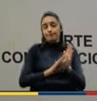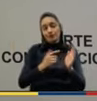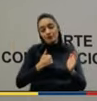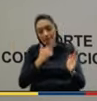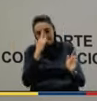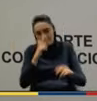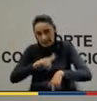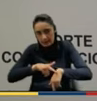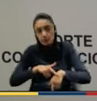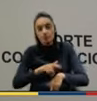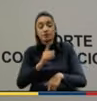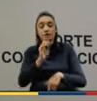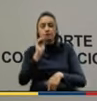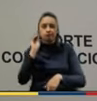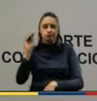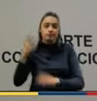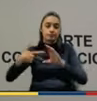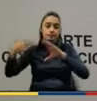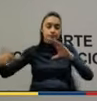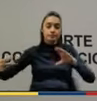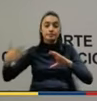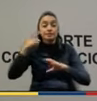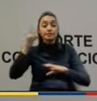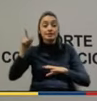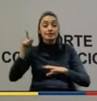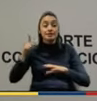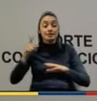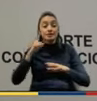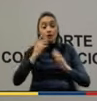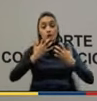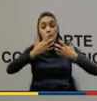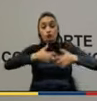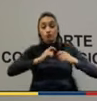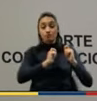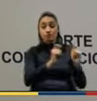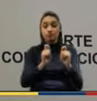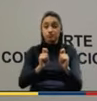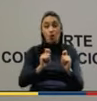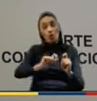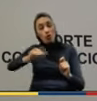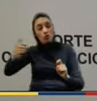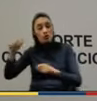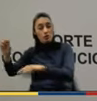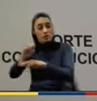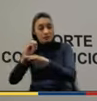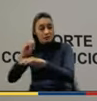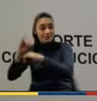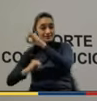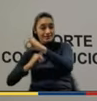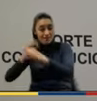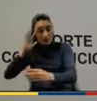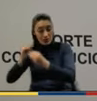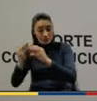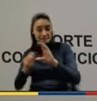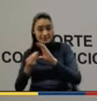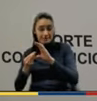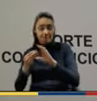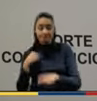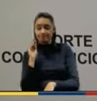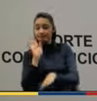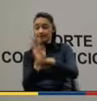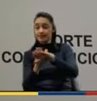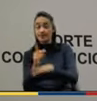que solicitamos que se tenga en cuenta que la cesión de competencias soberanas a organizaciones creadas en el marco del Acuerdo de Escazú generan